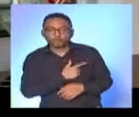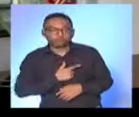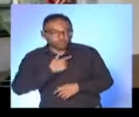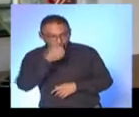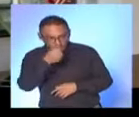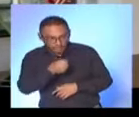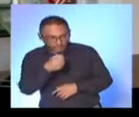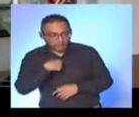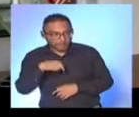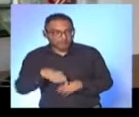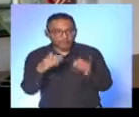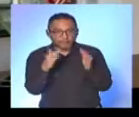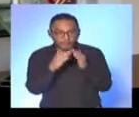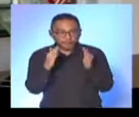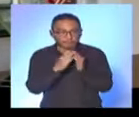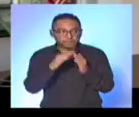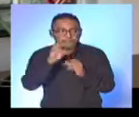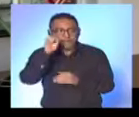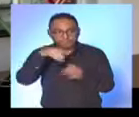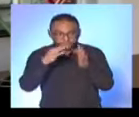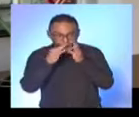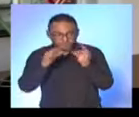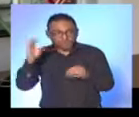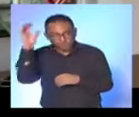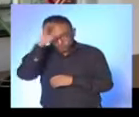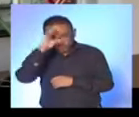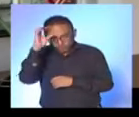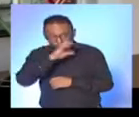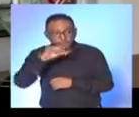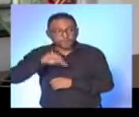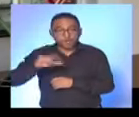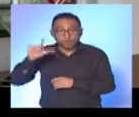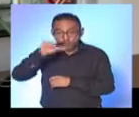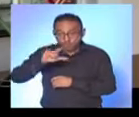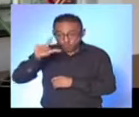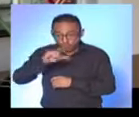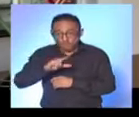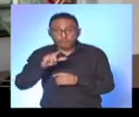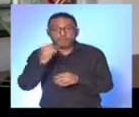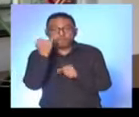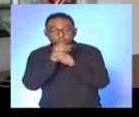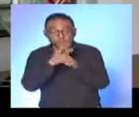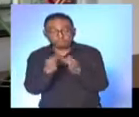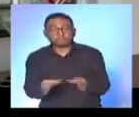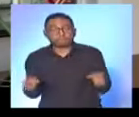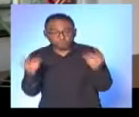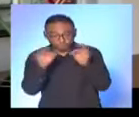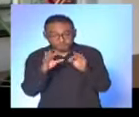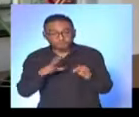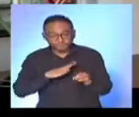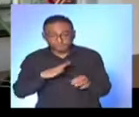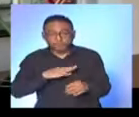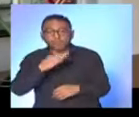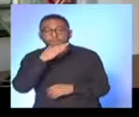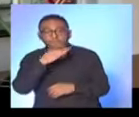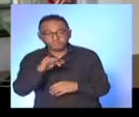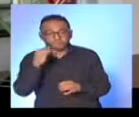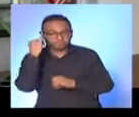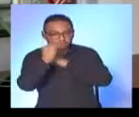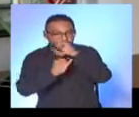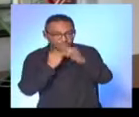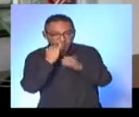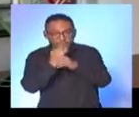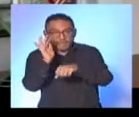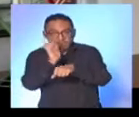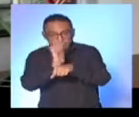desde casa en la cultura de SM Noticias. Este lunes tenemos relevante información y es que el Festival Internacional de